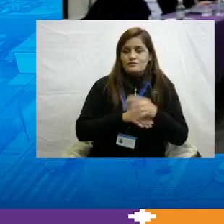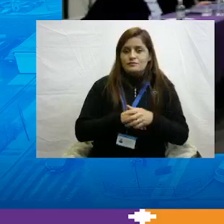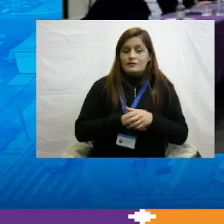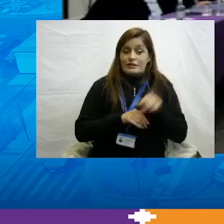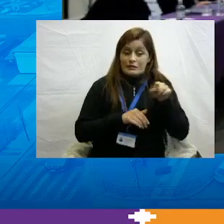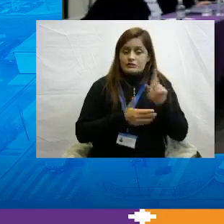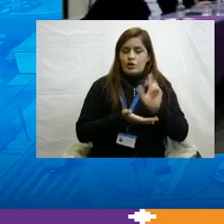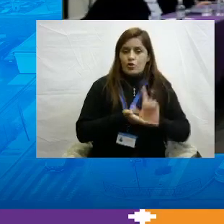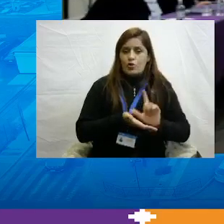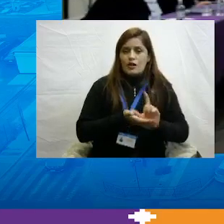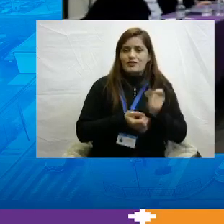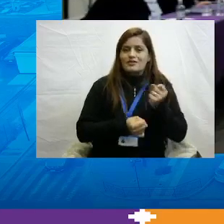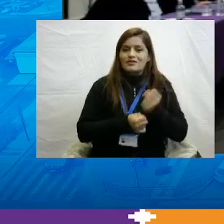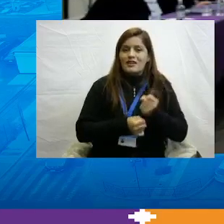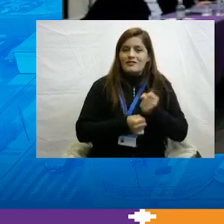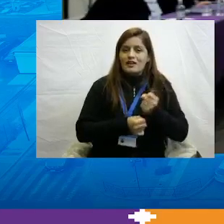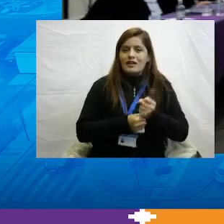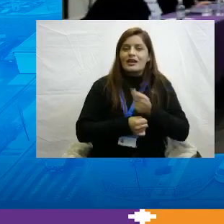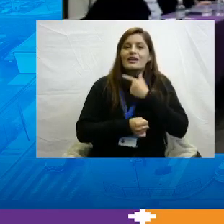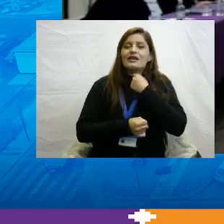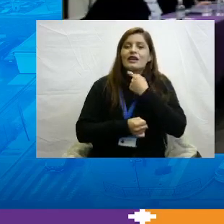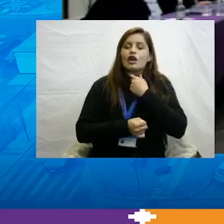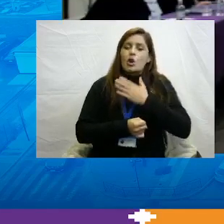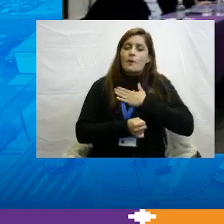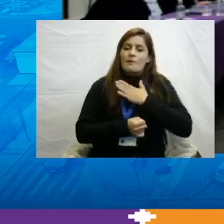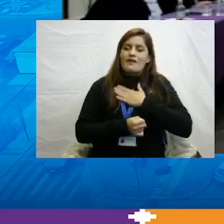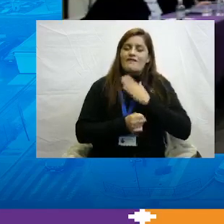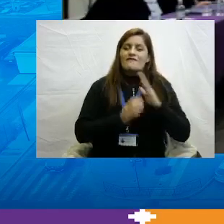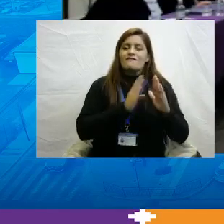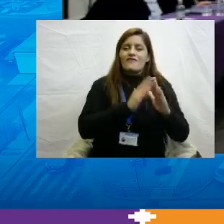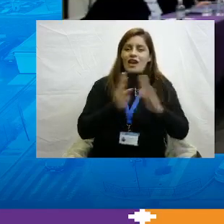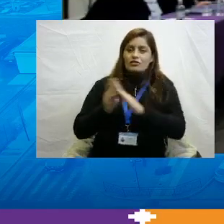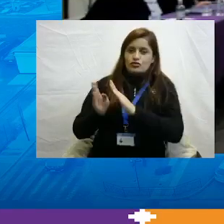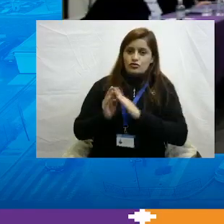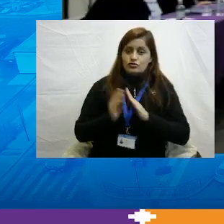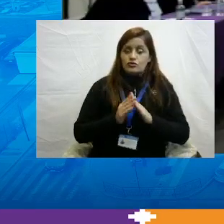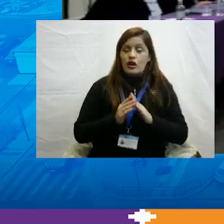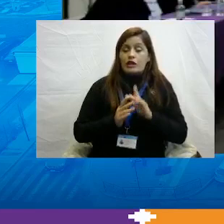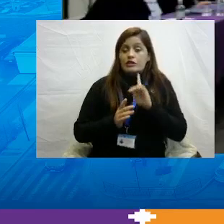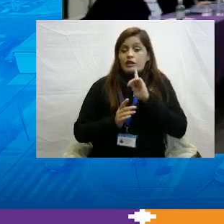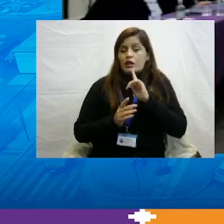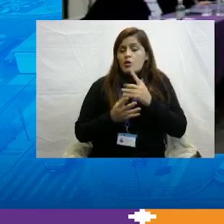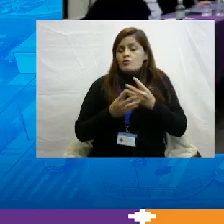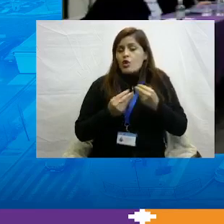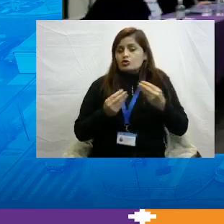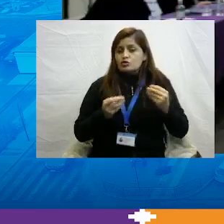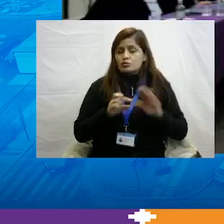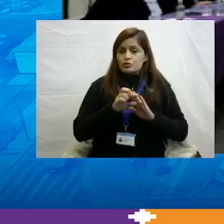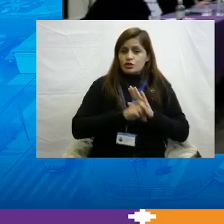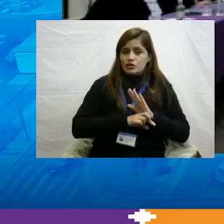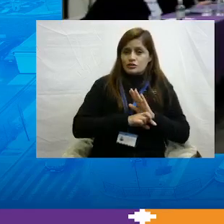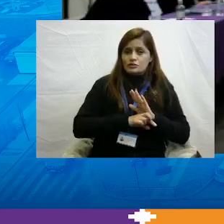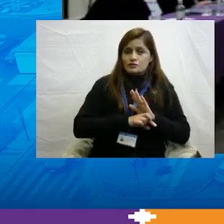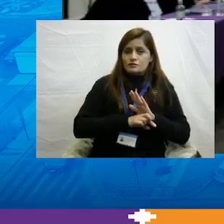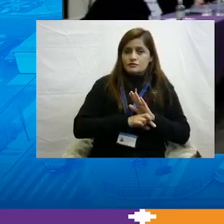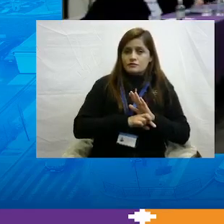ese sector está trabajando el Quiero Mi Barrio, que ha incorporado varios proyectos, digamos,